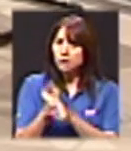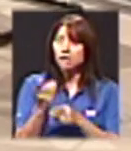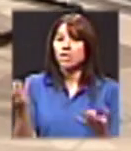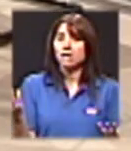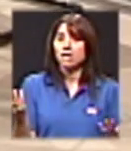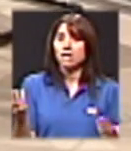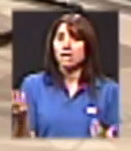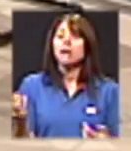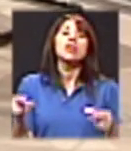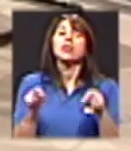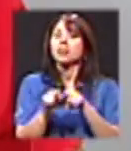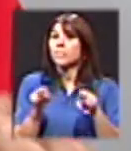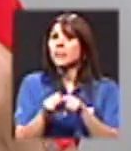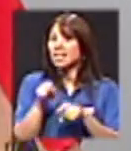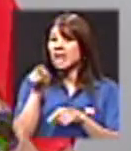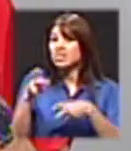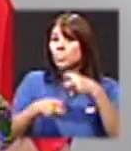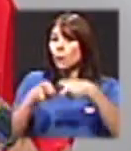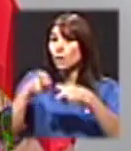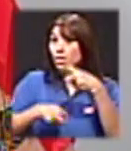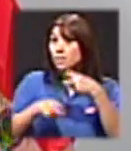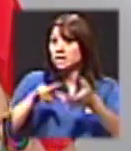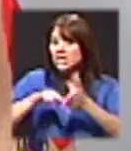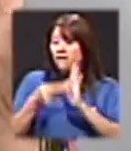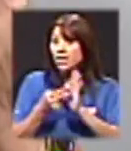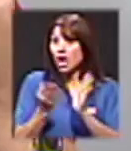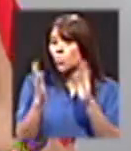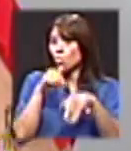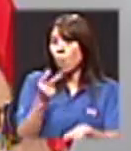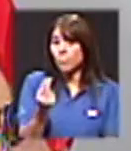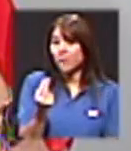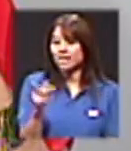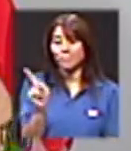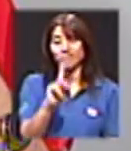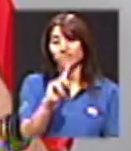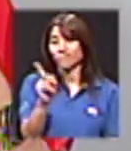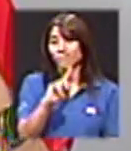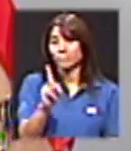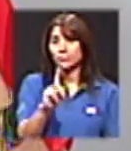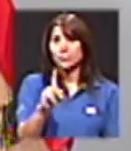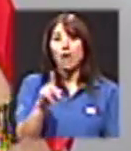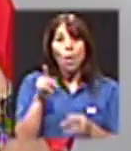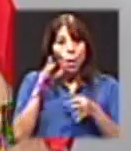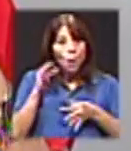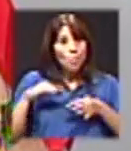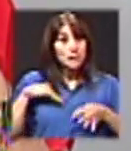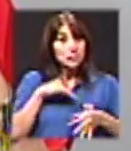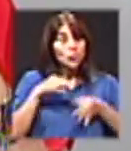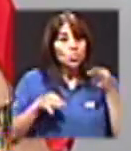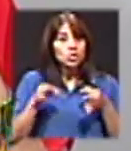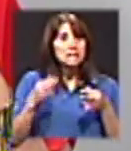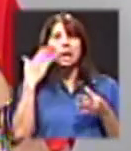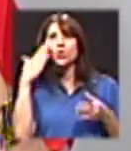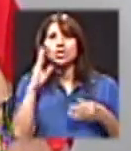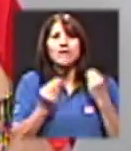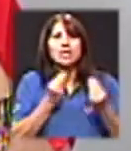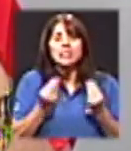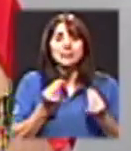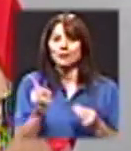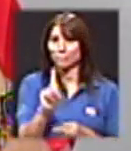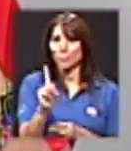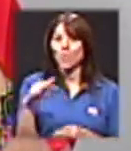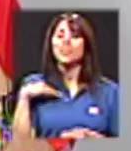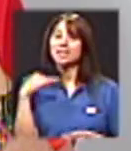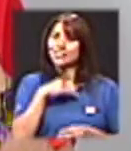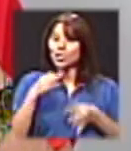la atención aquí, Juan Rafael, es que eso no es un problema de falta de plata, no es un problema de saber qué hacer, porque en el Ministerio de Justicia hay gente muy capaz, o sea, yo